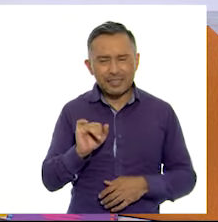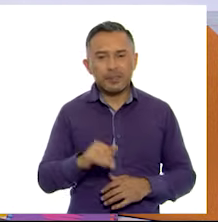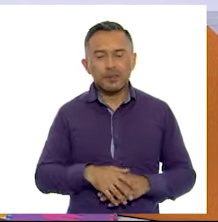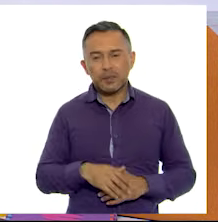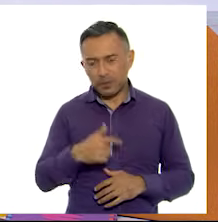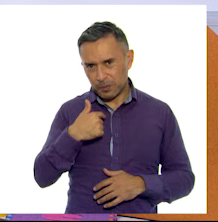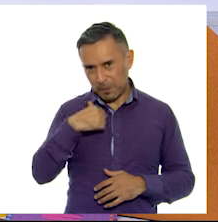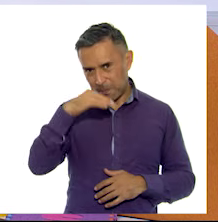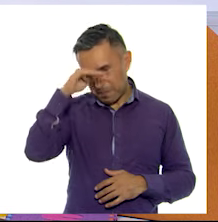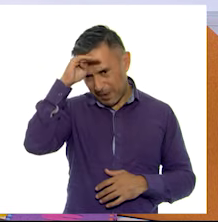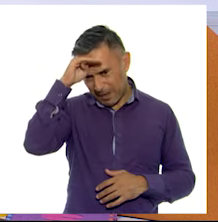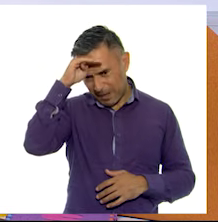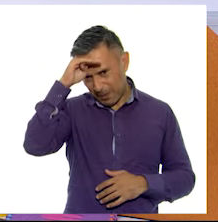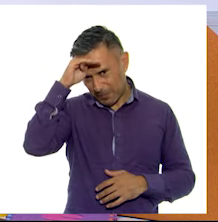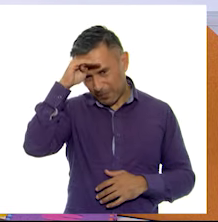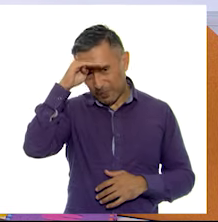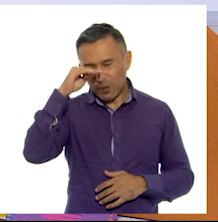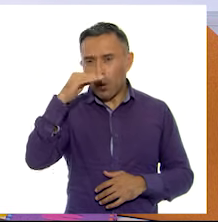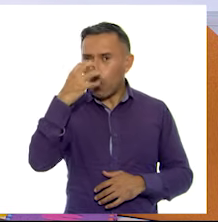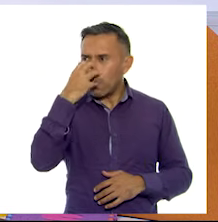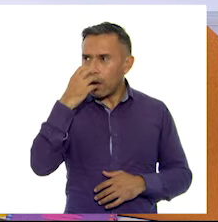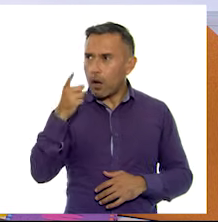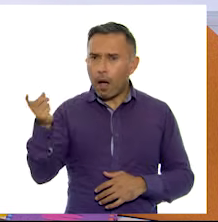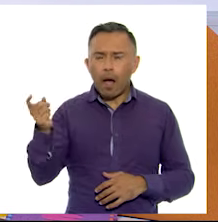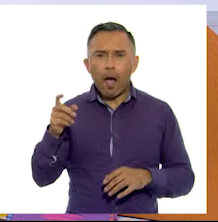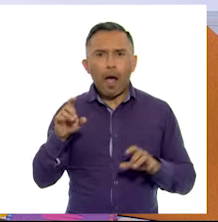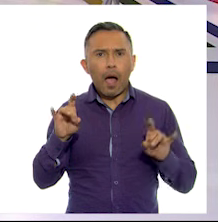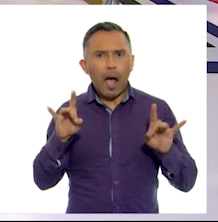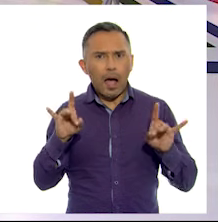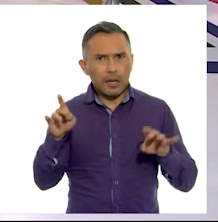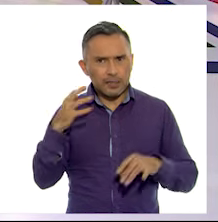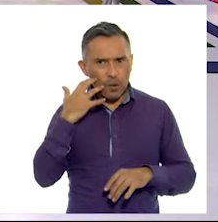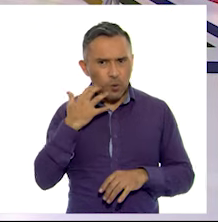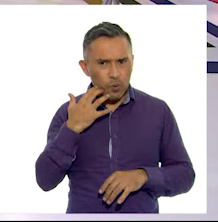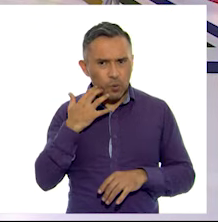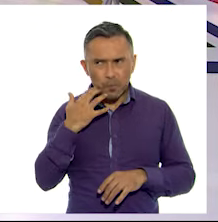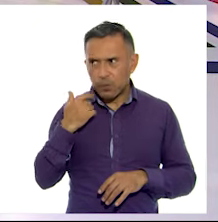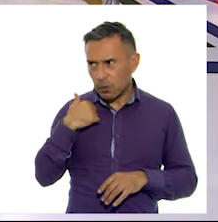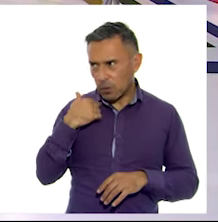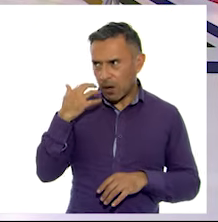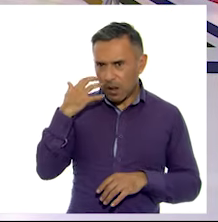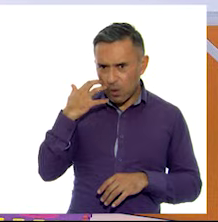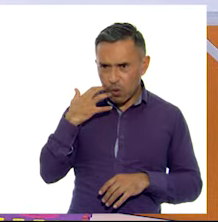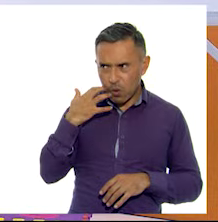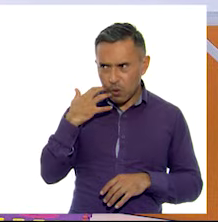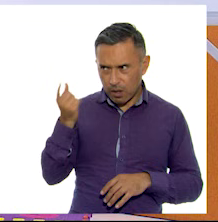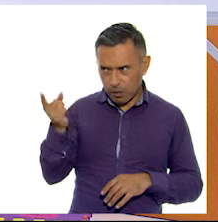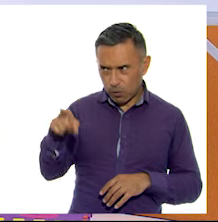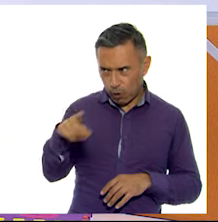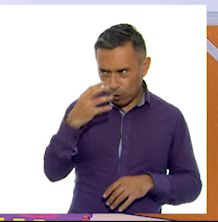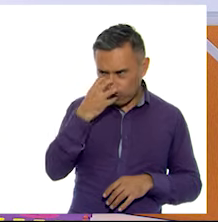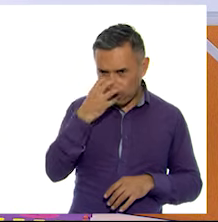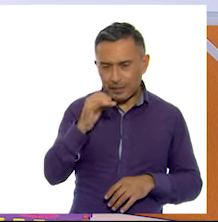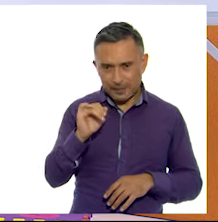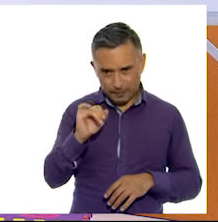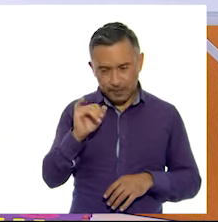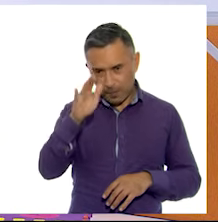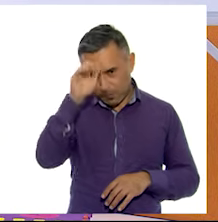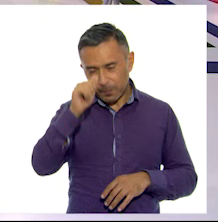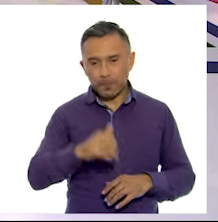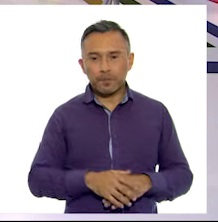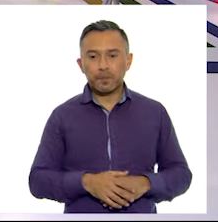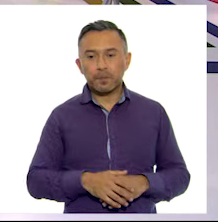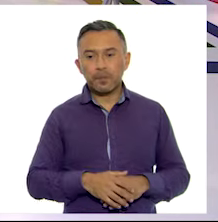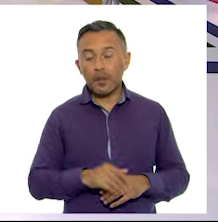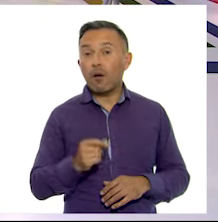estaba pensando en hacer un oso, pero viste que Ángeles hizo un león. ¿Tú qué prefieres hacer? Yo el león, ¿y tú haces el oso? Va. ¿Te parece? Okay. Me parece. Ay.